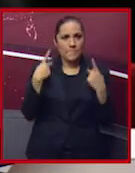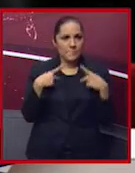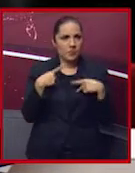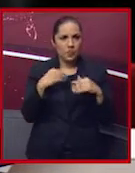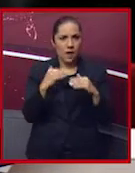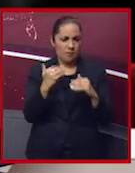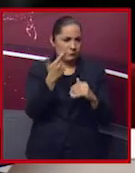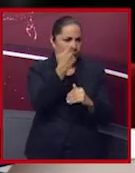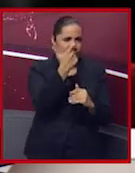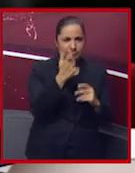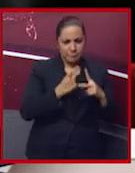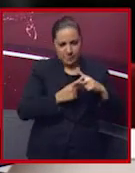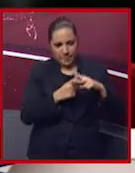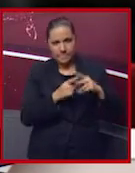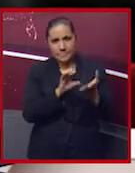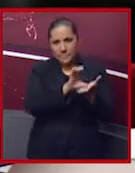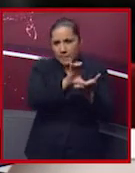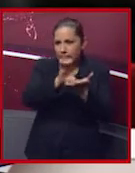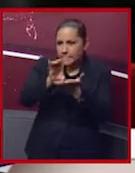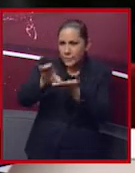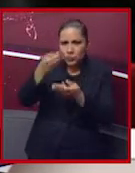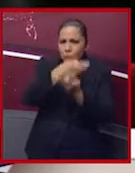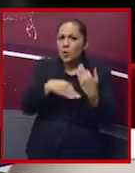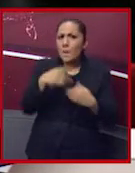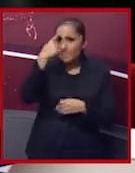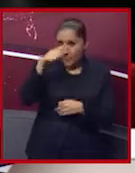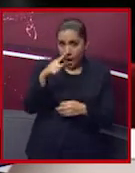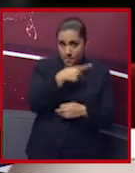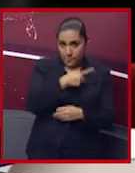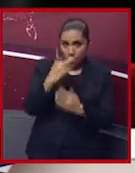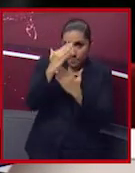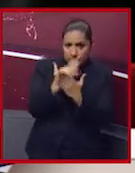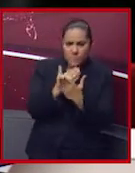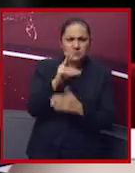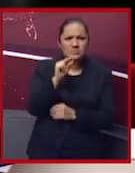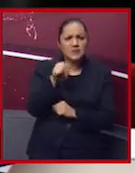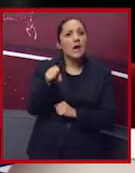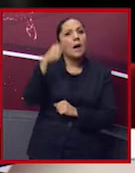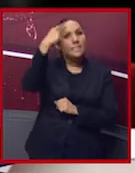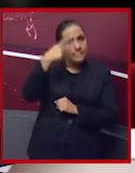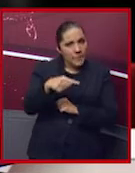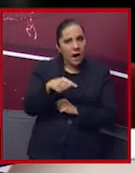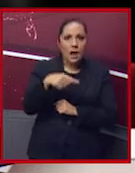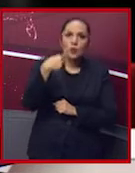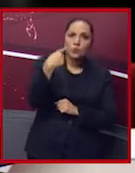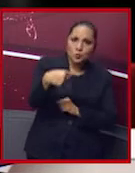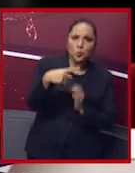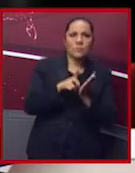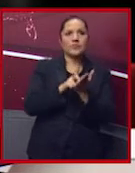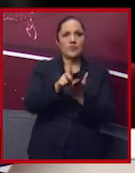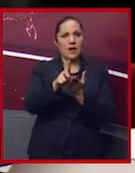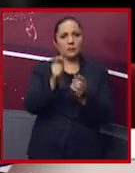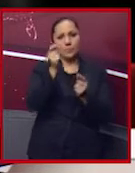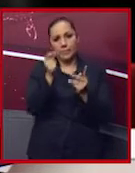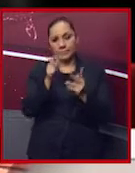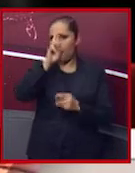con la intención de reducir la pobreza, sino con la intención de garantizar los derechos de las personas. Una